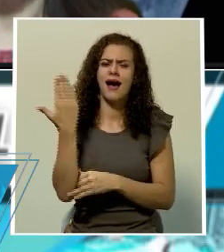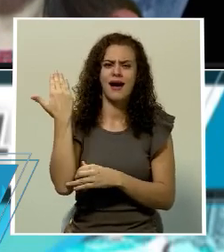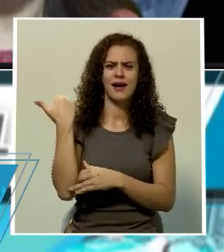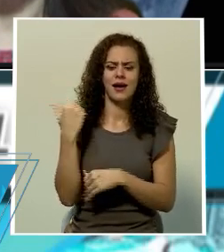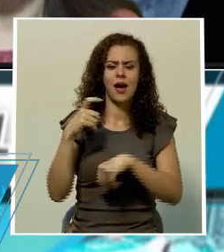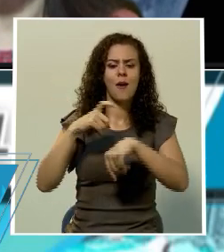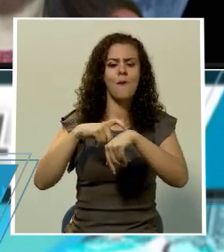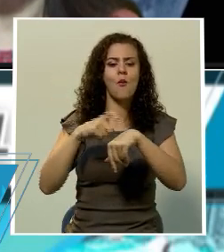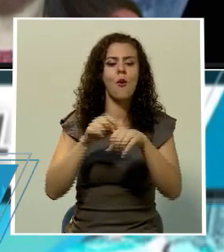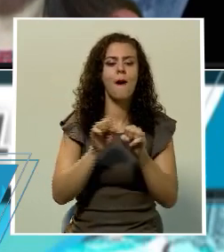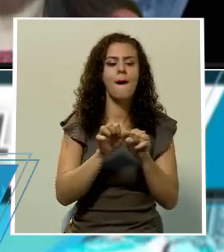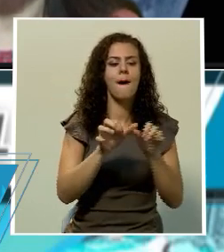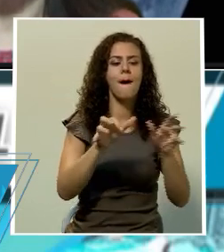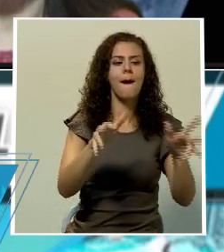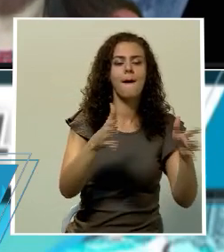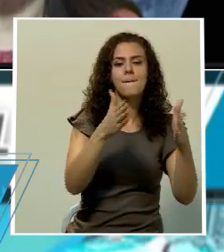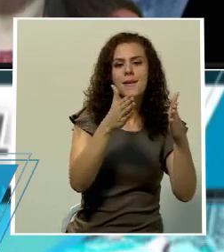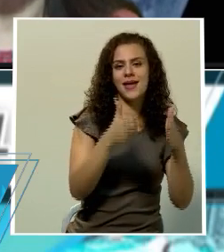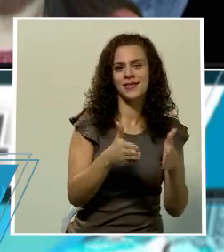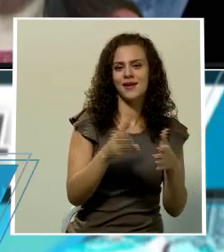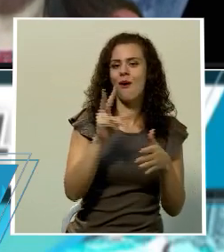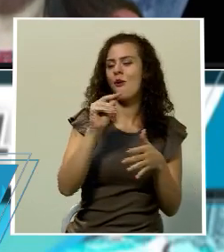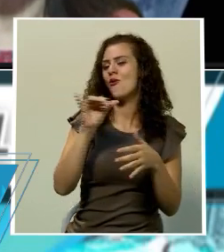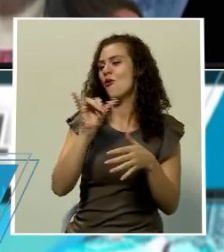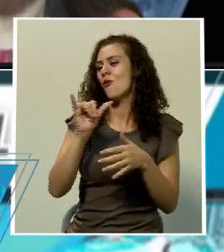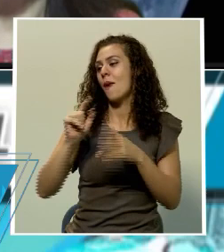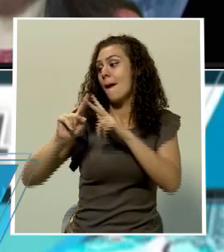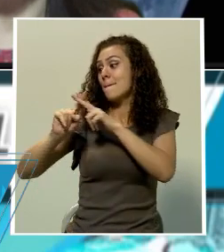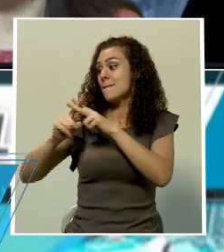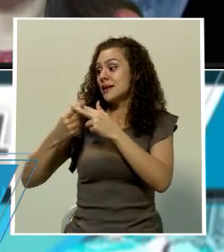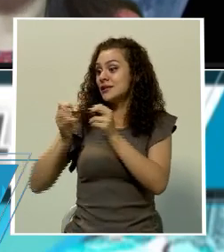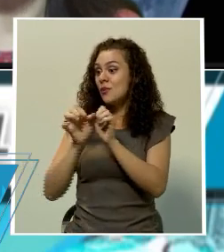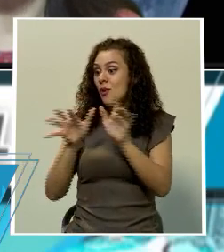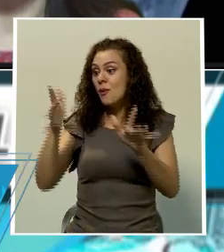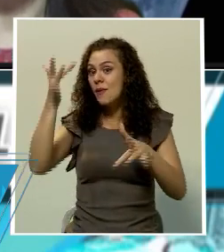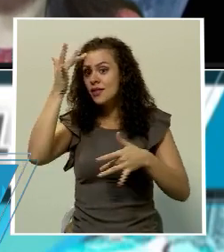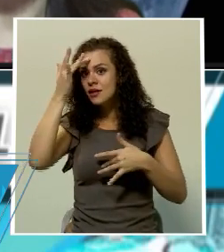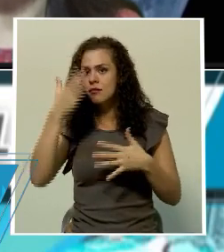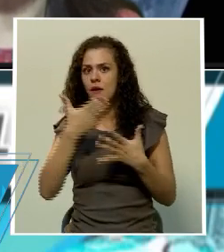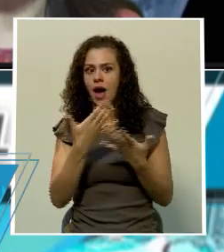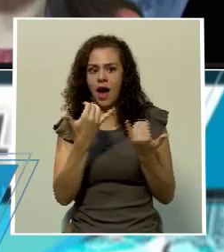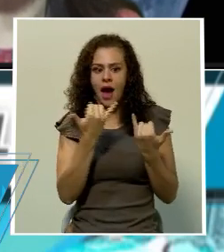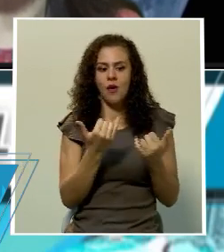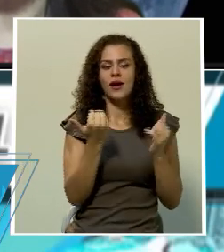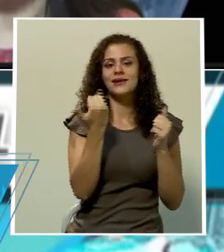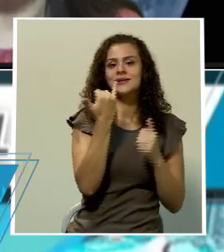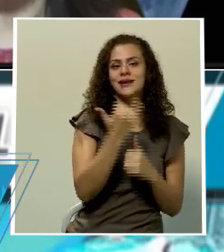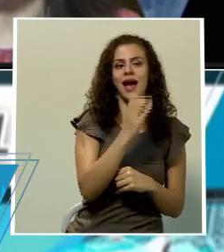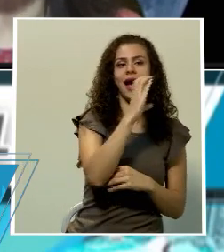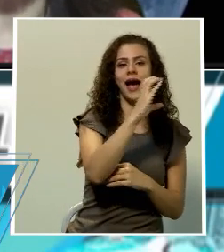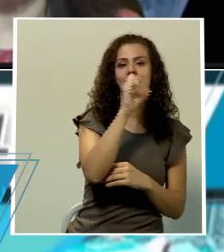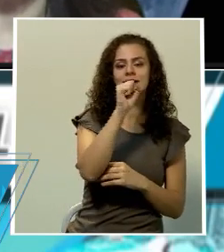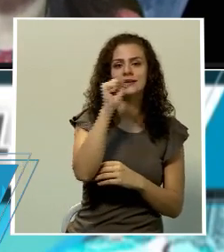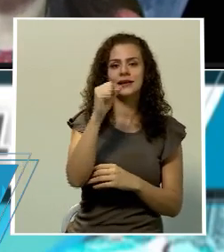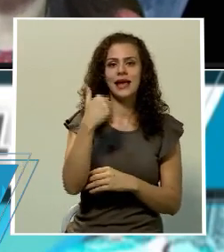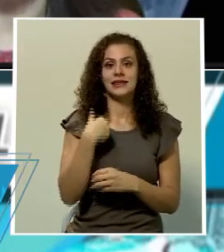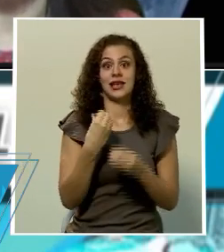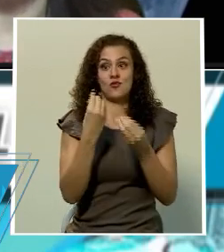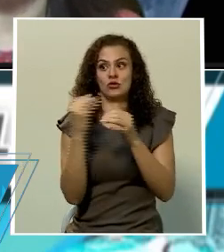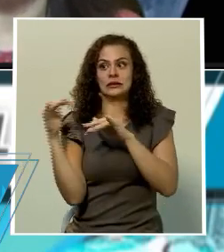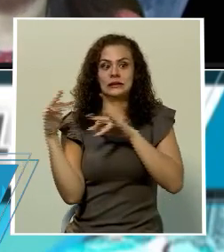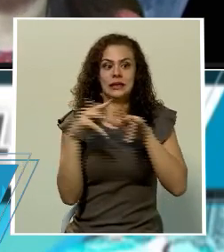de momentos pandémicos. No es lo mismo al principio de la pandemia que ahora, cuando ya la caja tiene mucha